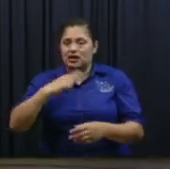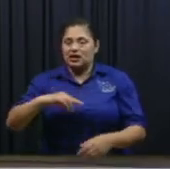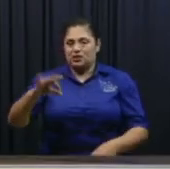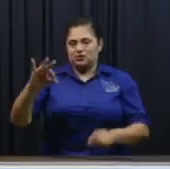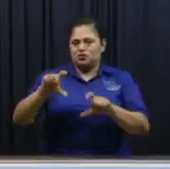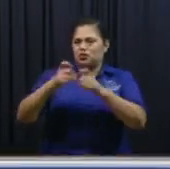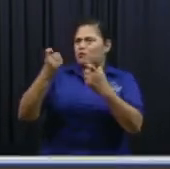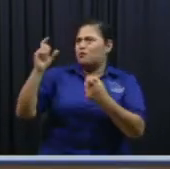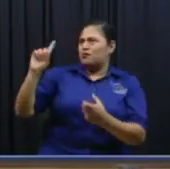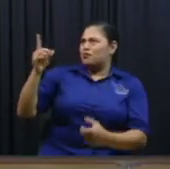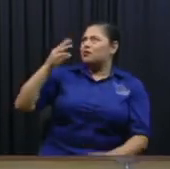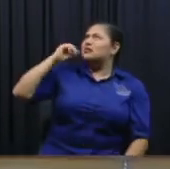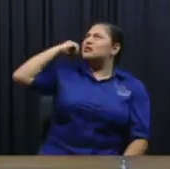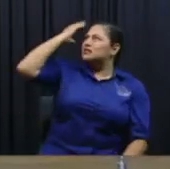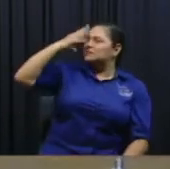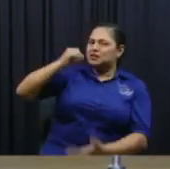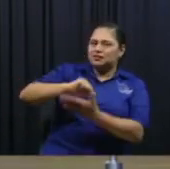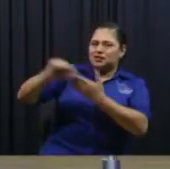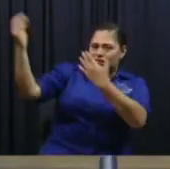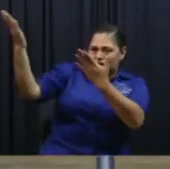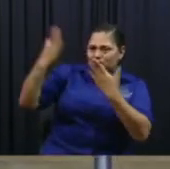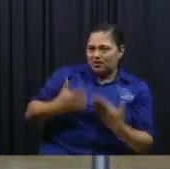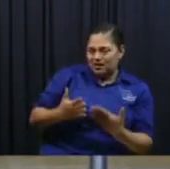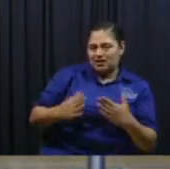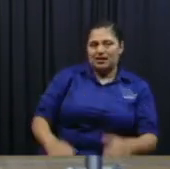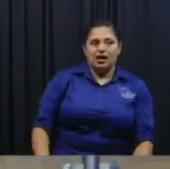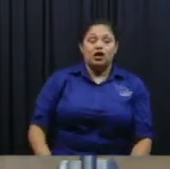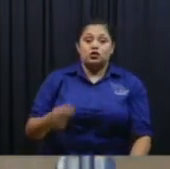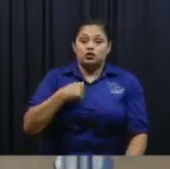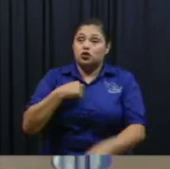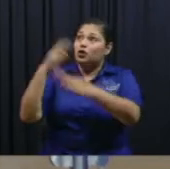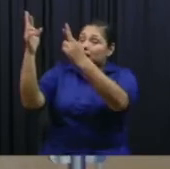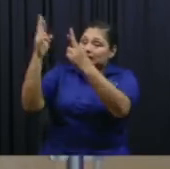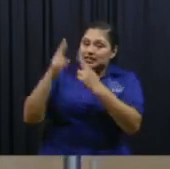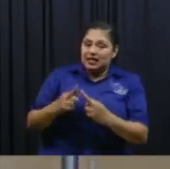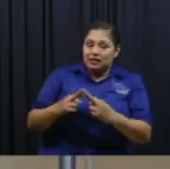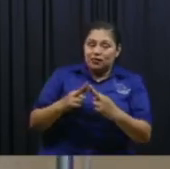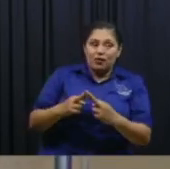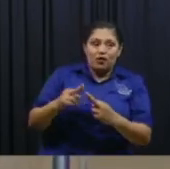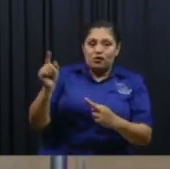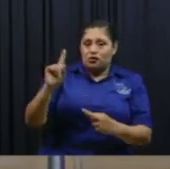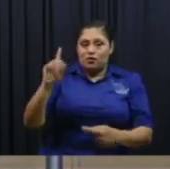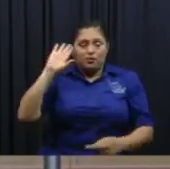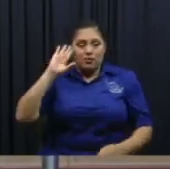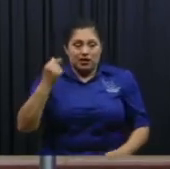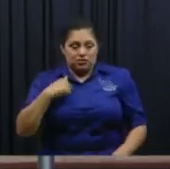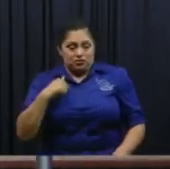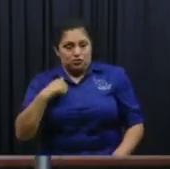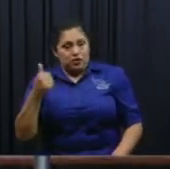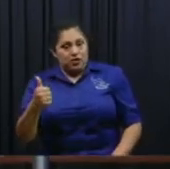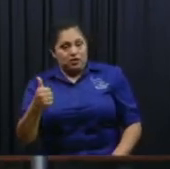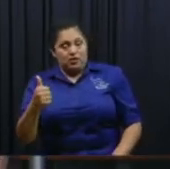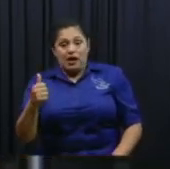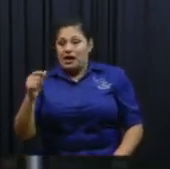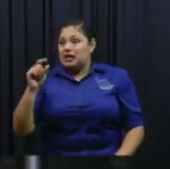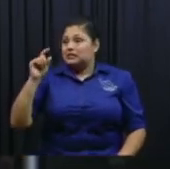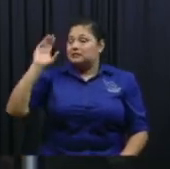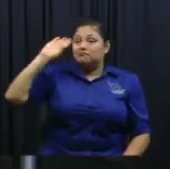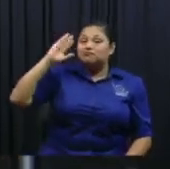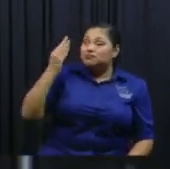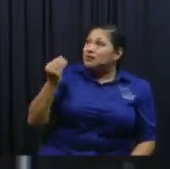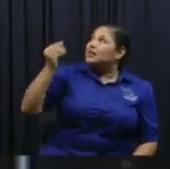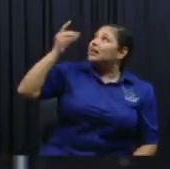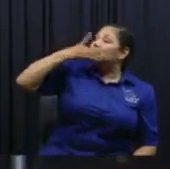al que lo pida Entonces yo recibo y tengo lo que tengo no porque sea bueno sino porque él es bueno él es